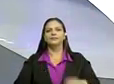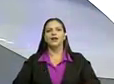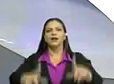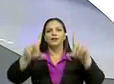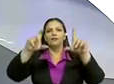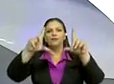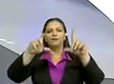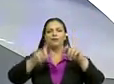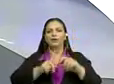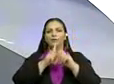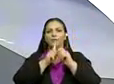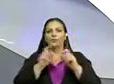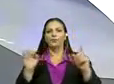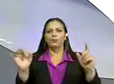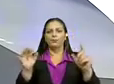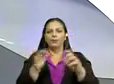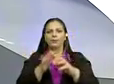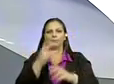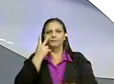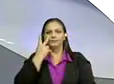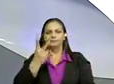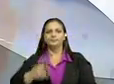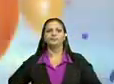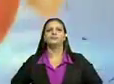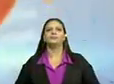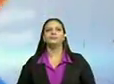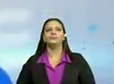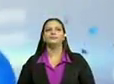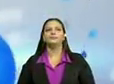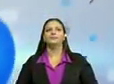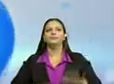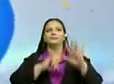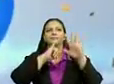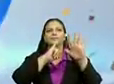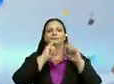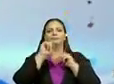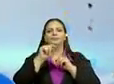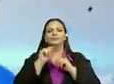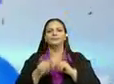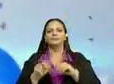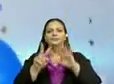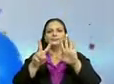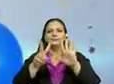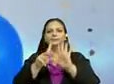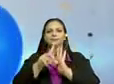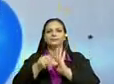bastante proteína son los cumpleañeros. ¡Eso! 6 con 7, 6 con 7.